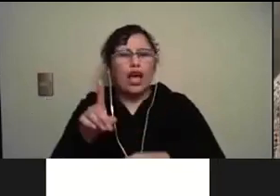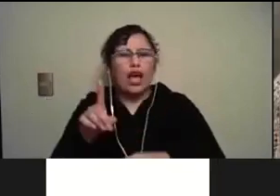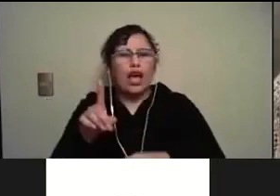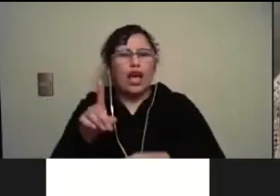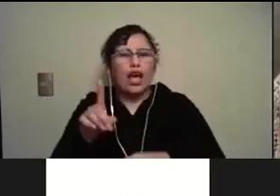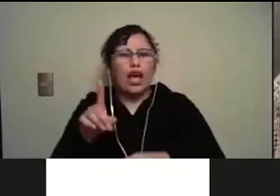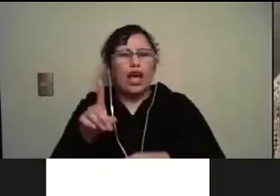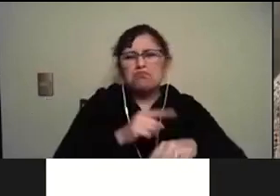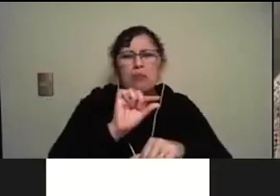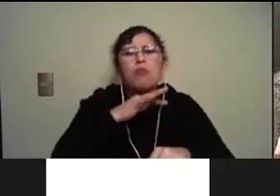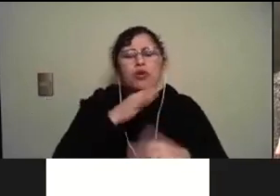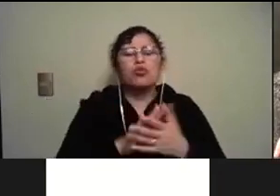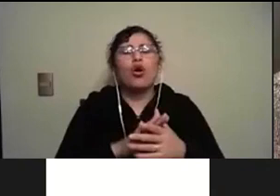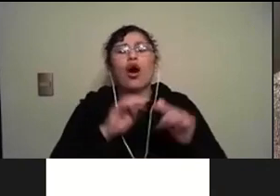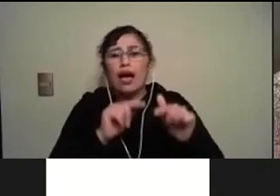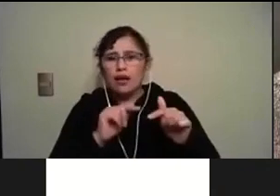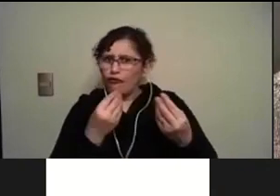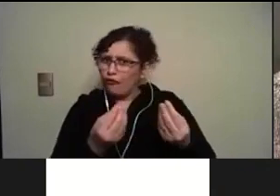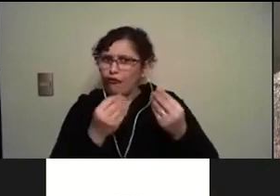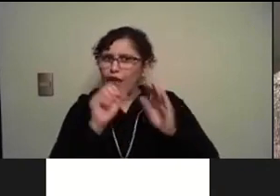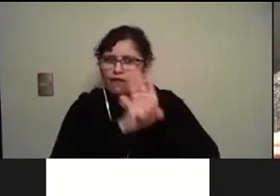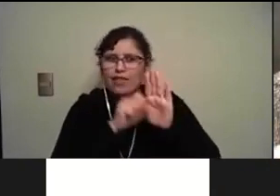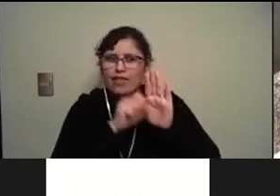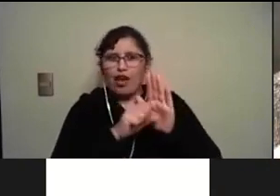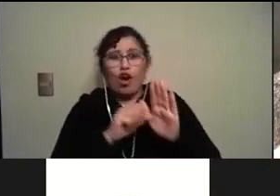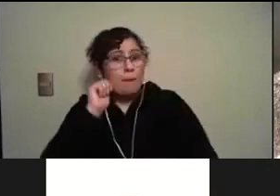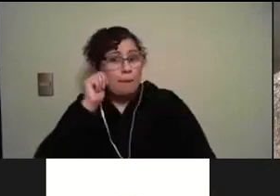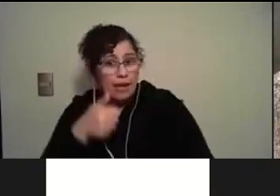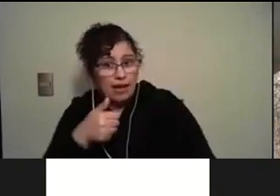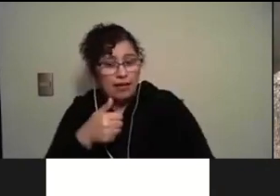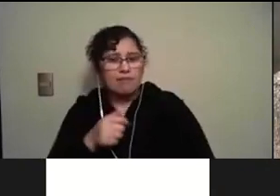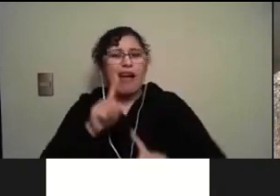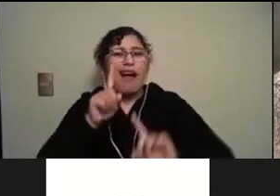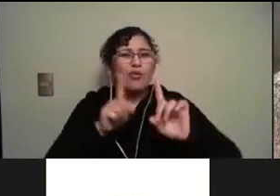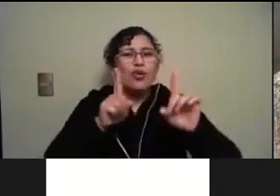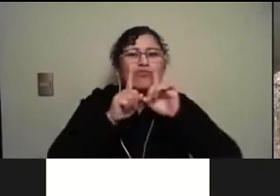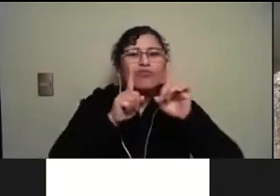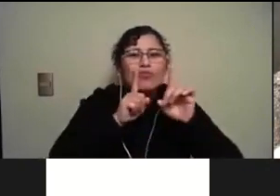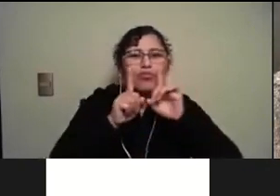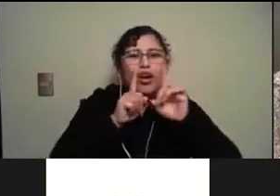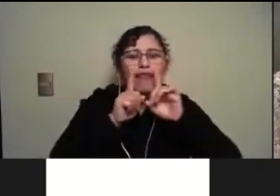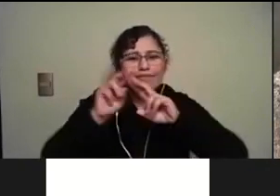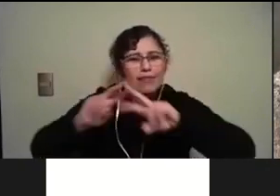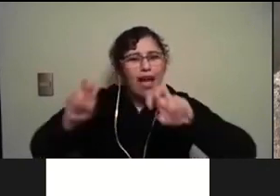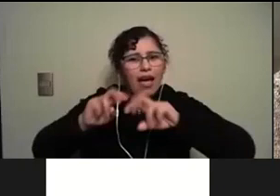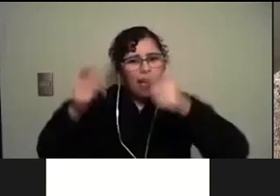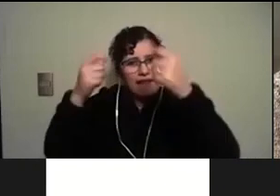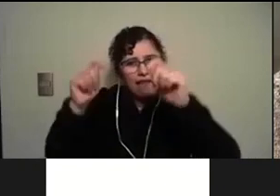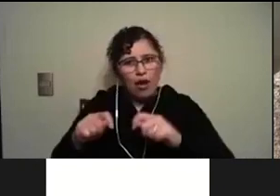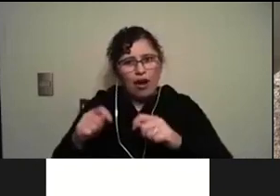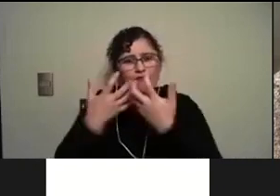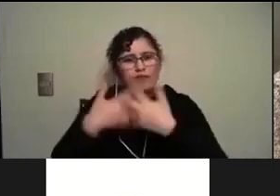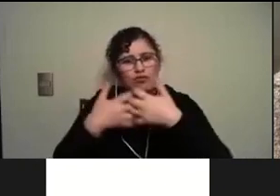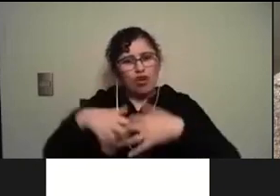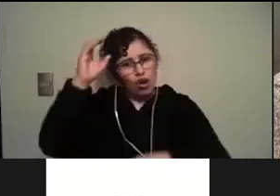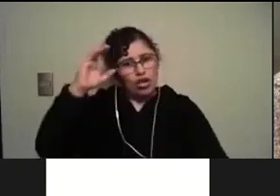súper bueno, ¿ya? Y el día de mañana vamos a hablar y ver algunos test para evaluar funciones